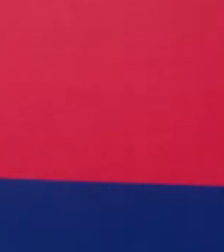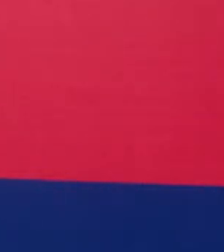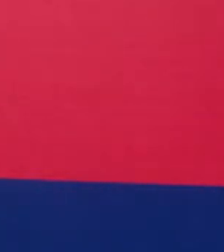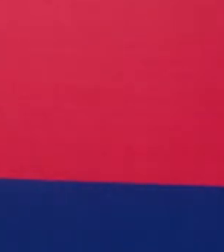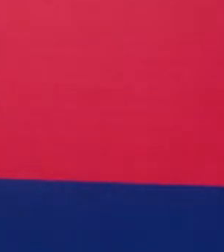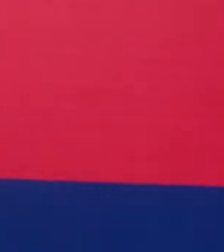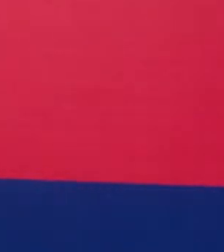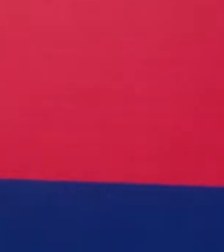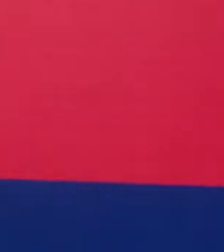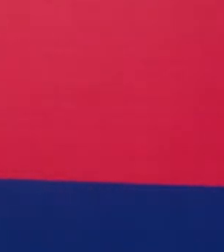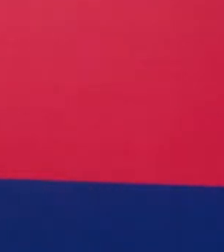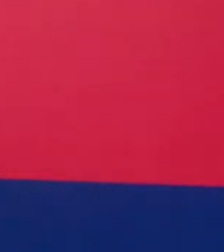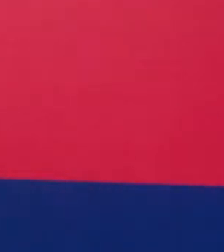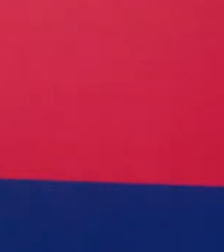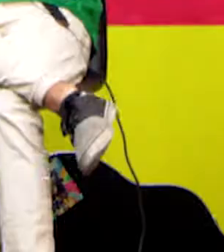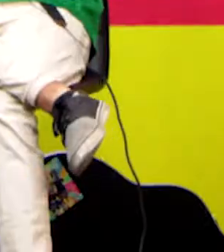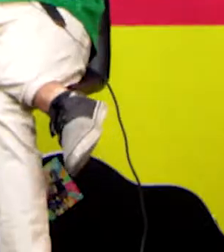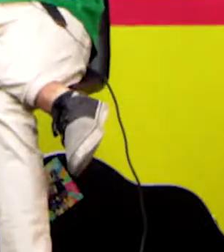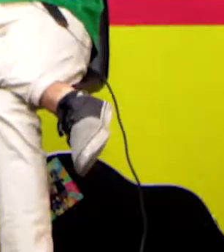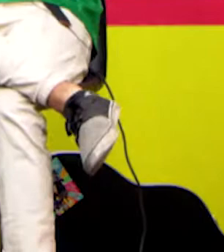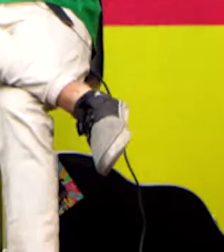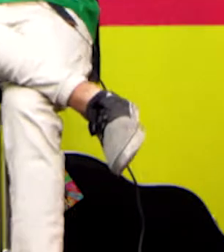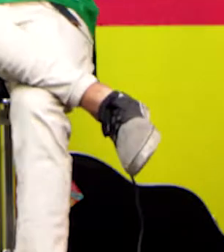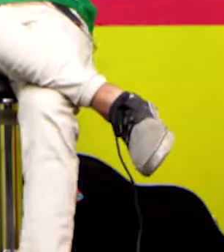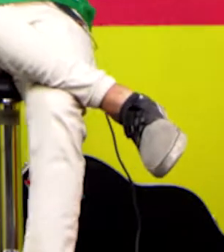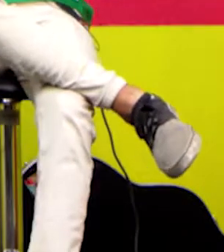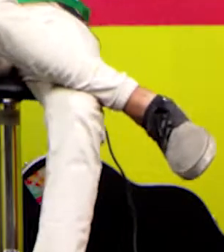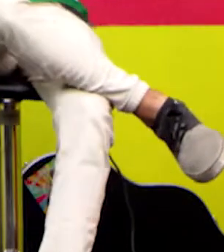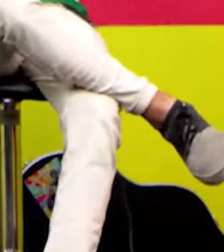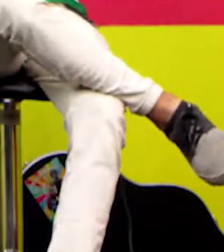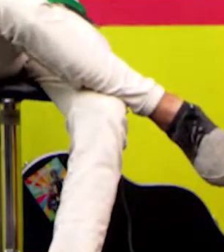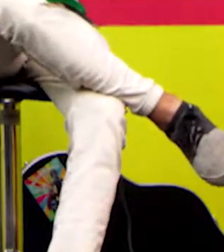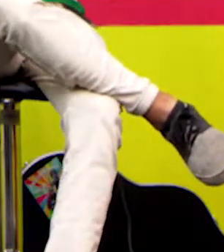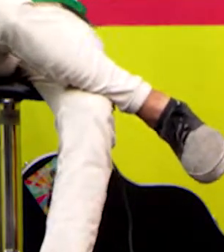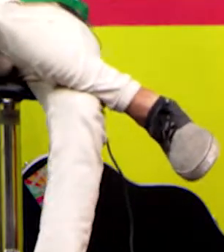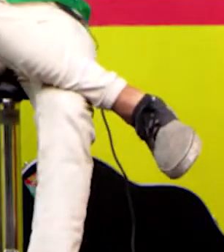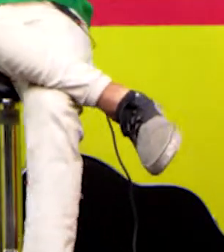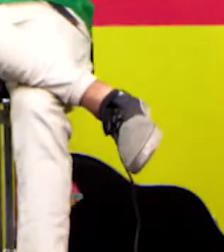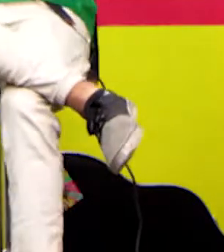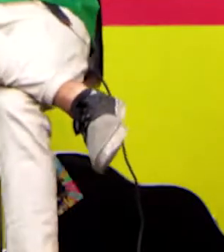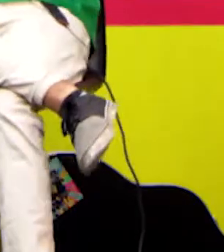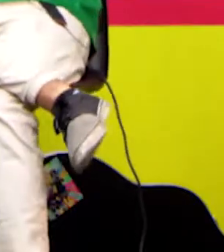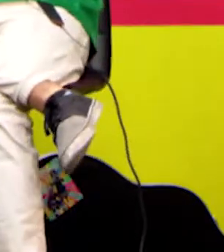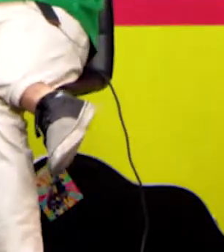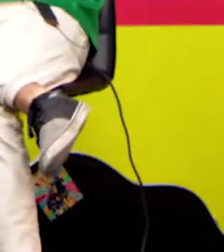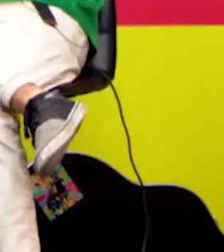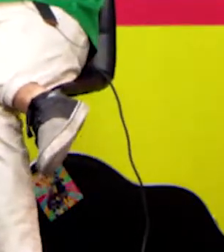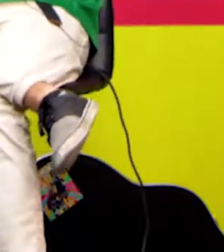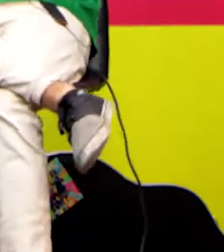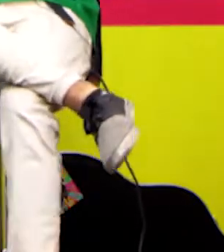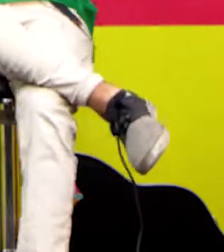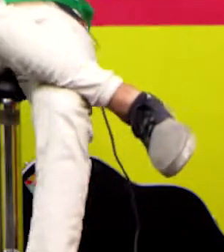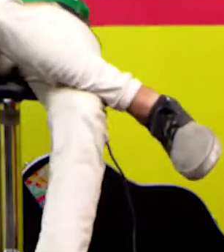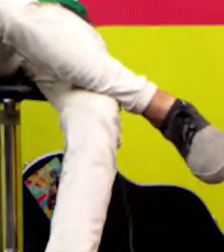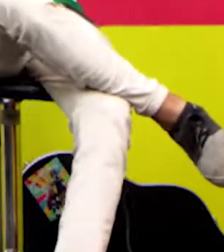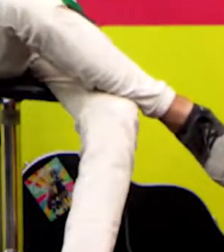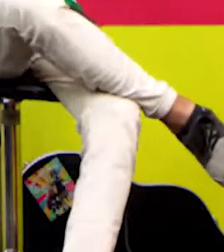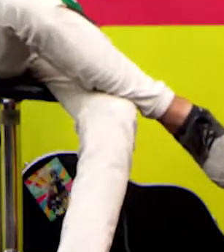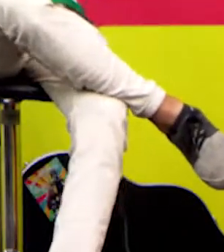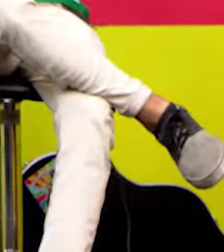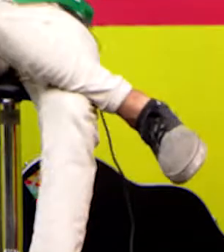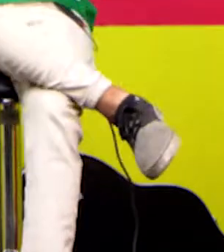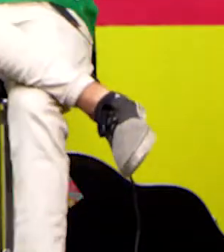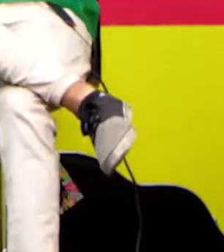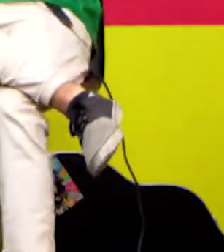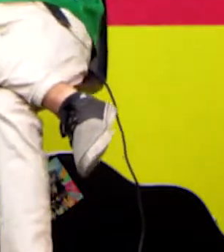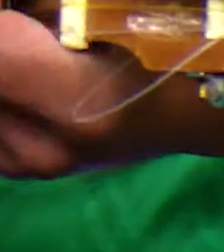es olvidar que soy yo, no quiero apretar las palmas. La y la la la y la la la. La y